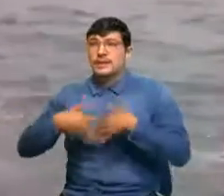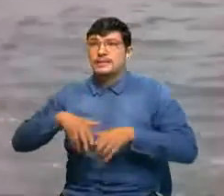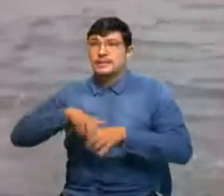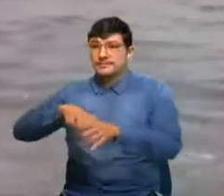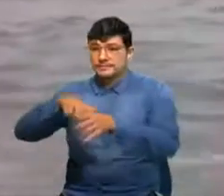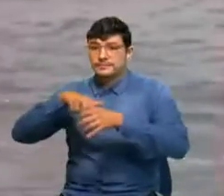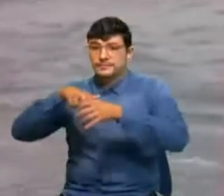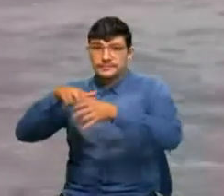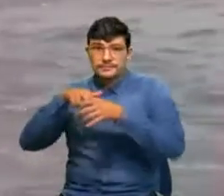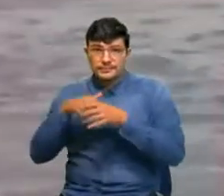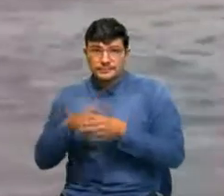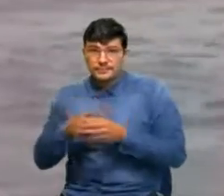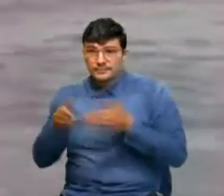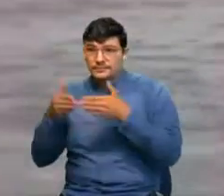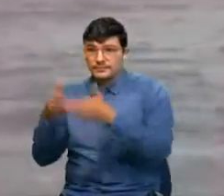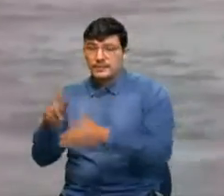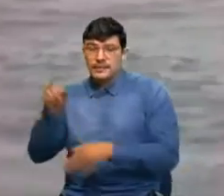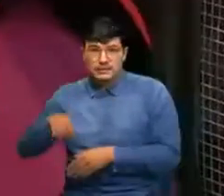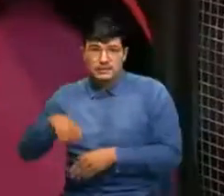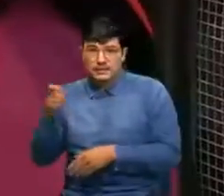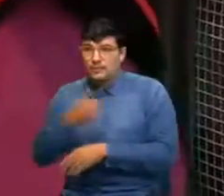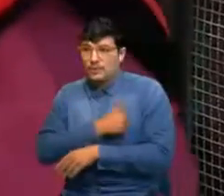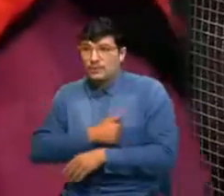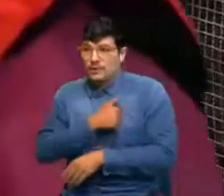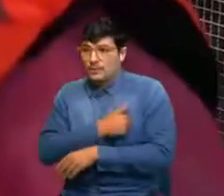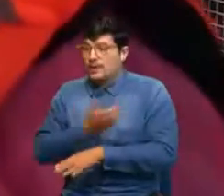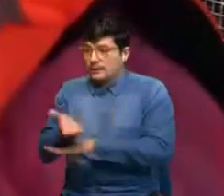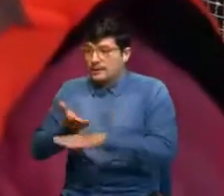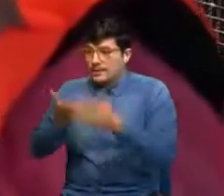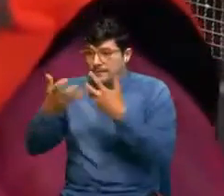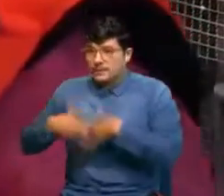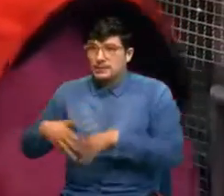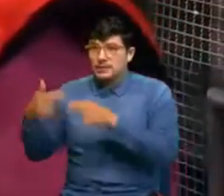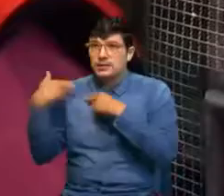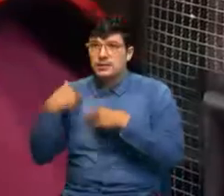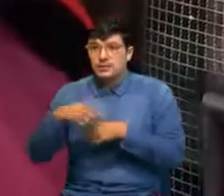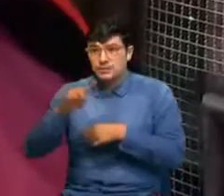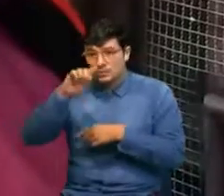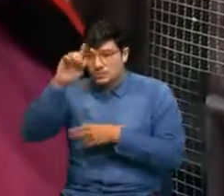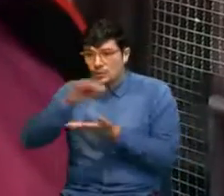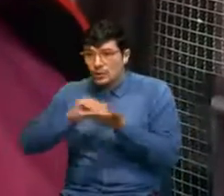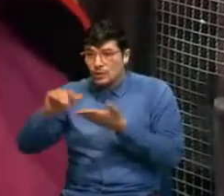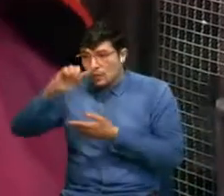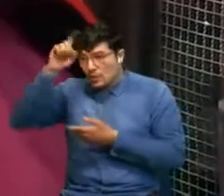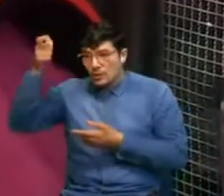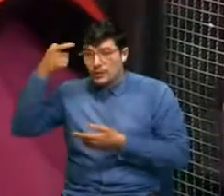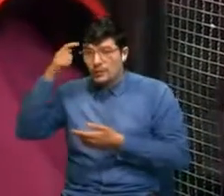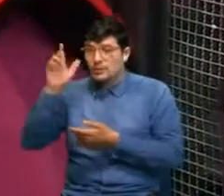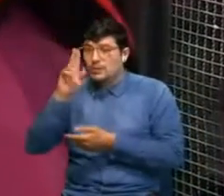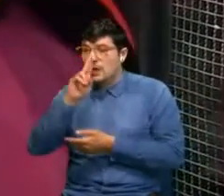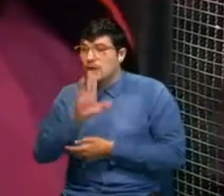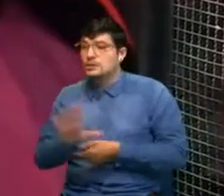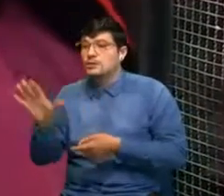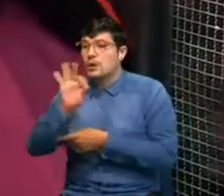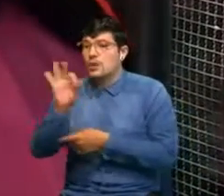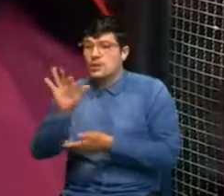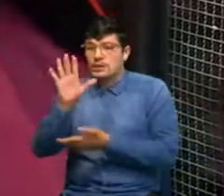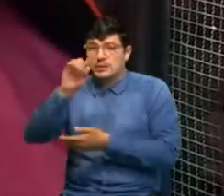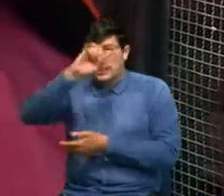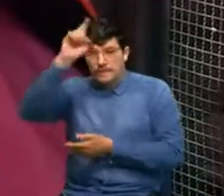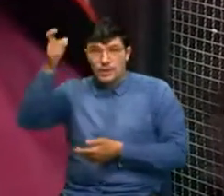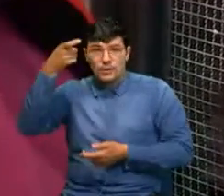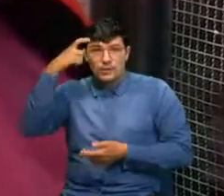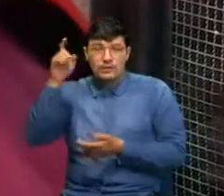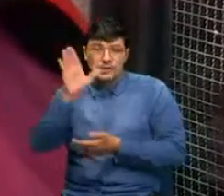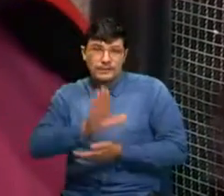terminal fluvial que es responsabilidad de Cor Magdalena. La solución es gobierno nacional o departamento de Santander.